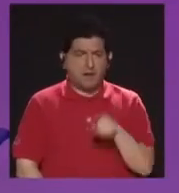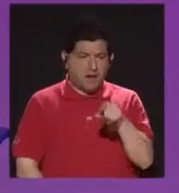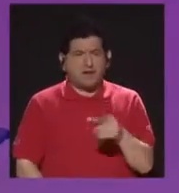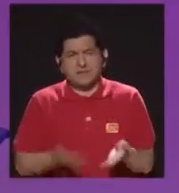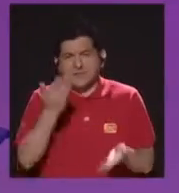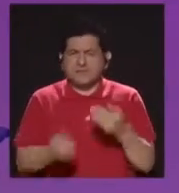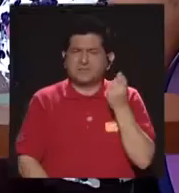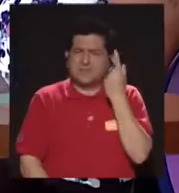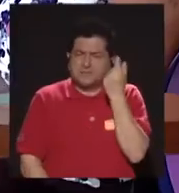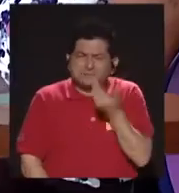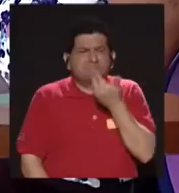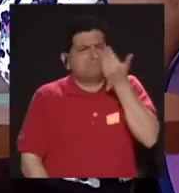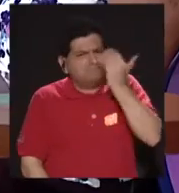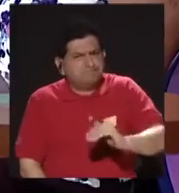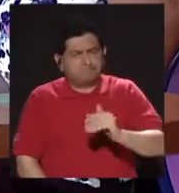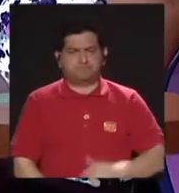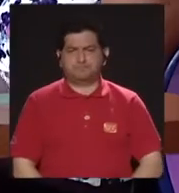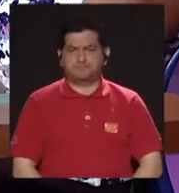mala interpretación